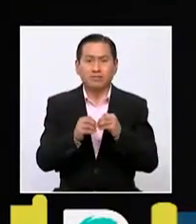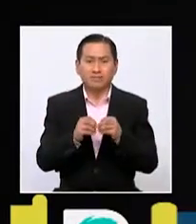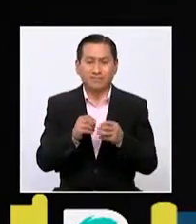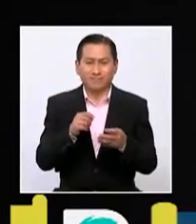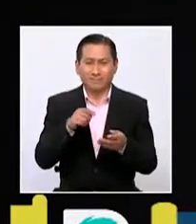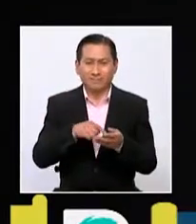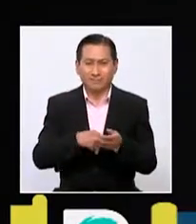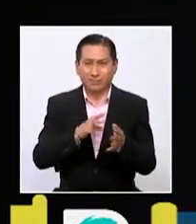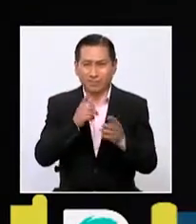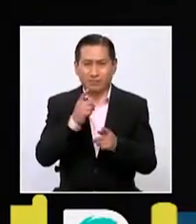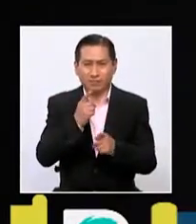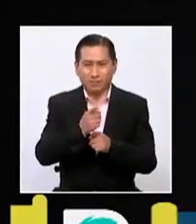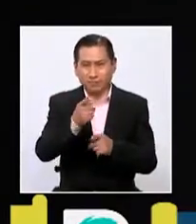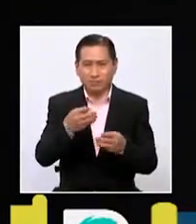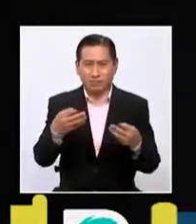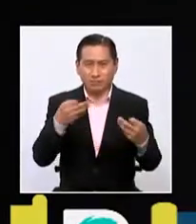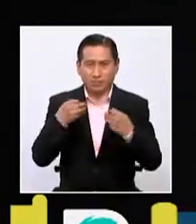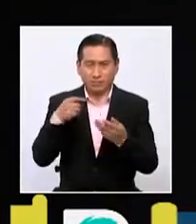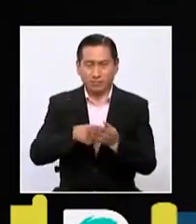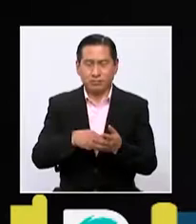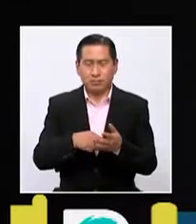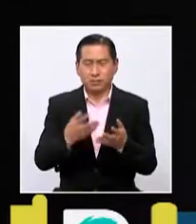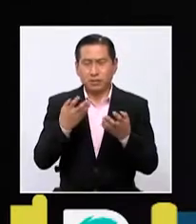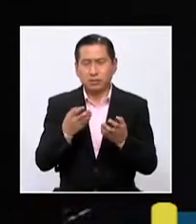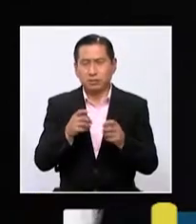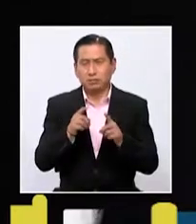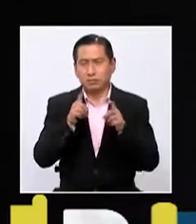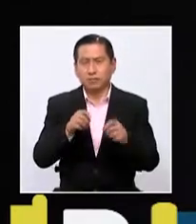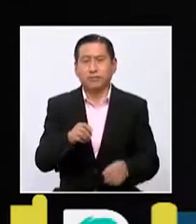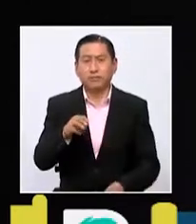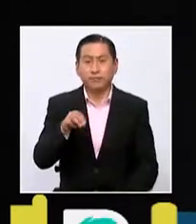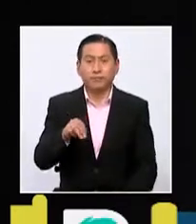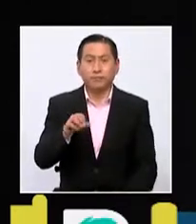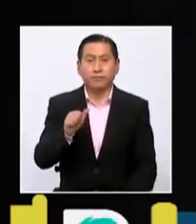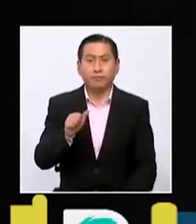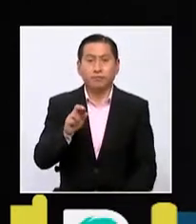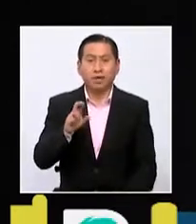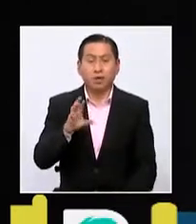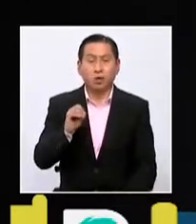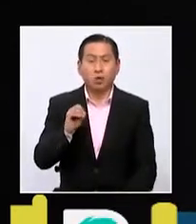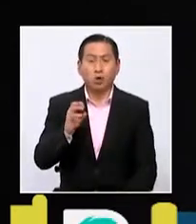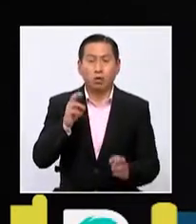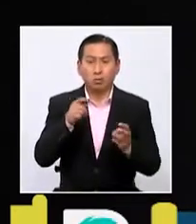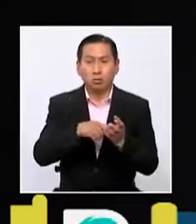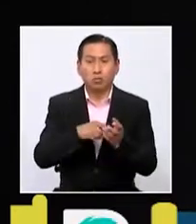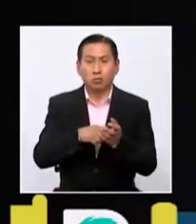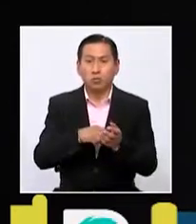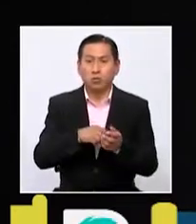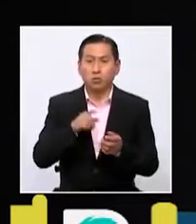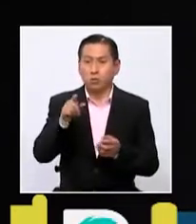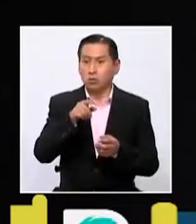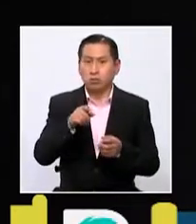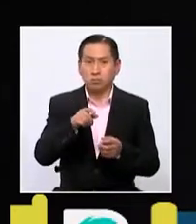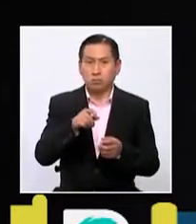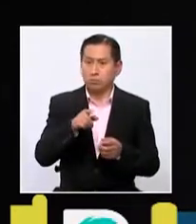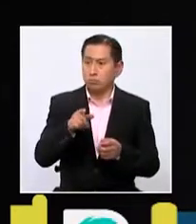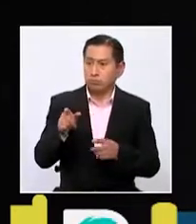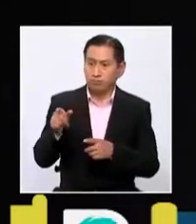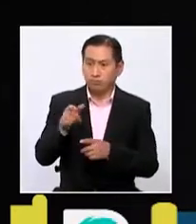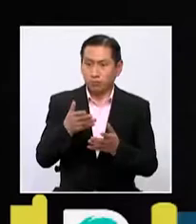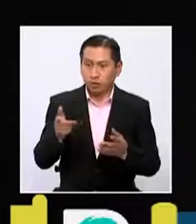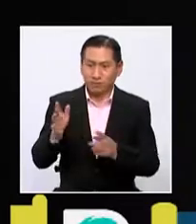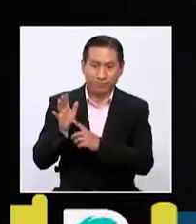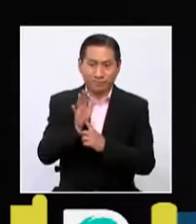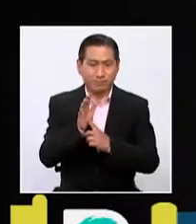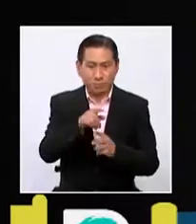que me expones, Marco, quisiera desplazarnos al ámbito de las formas de consumir ese tipo de